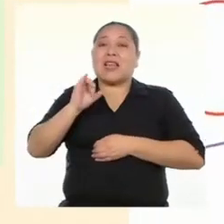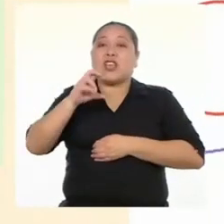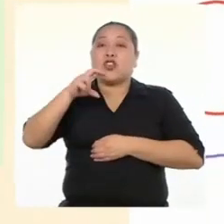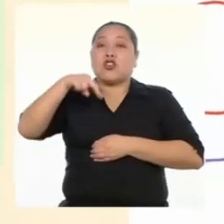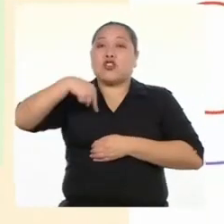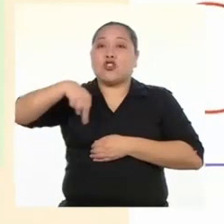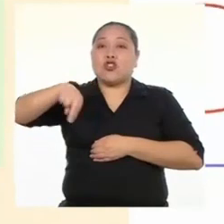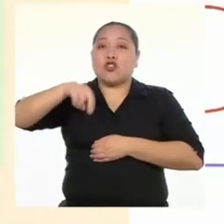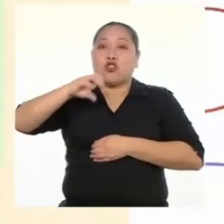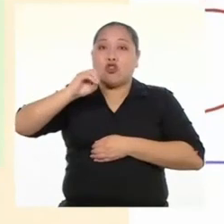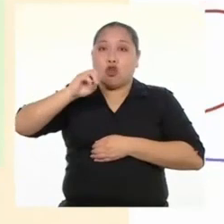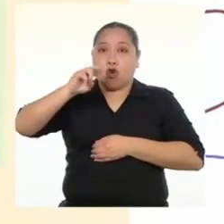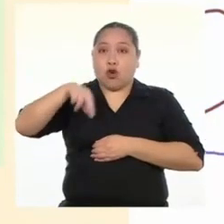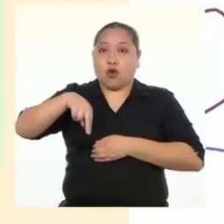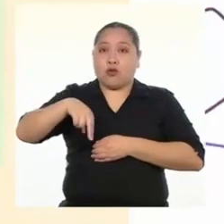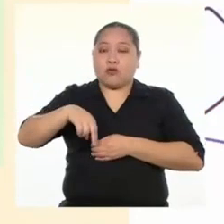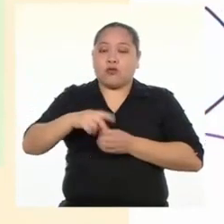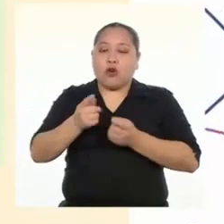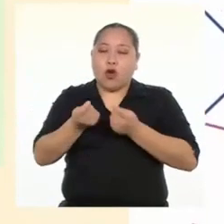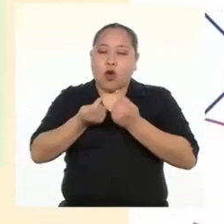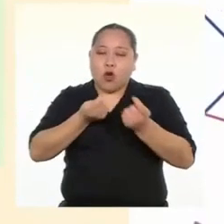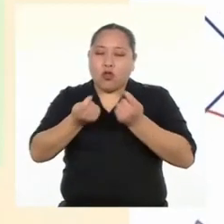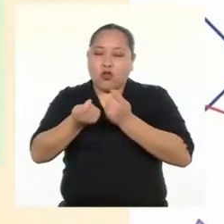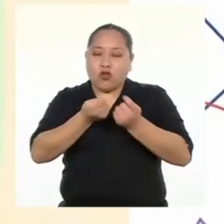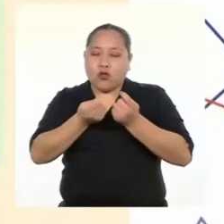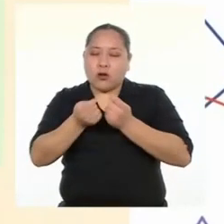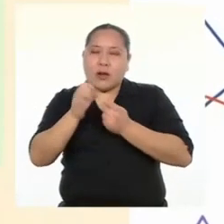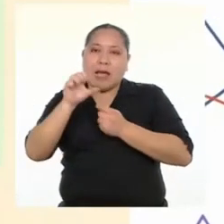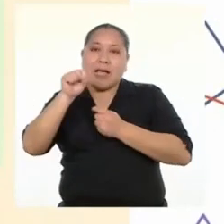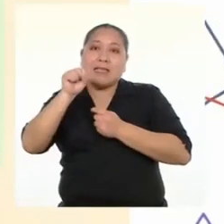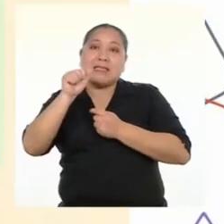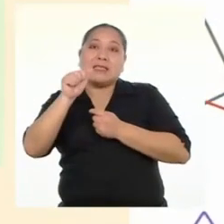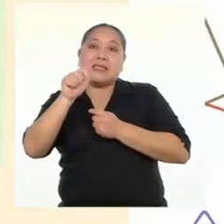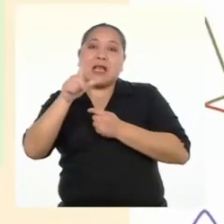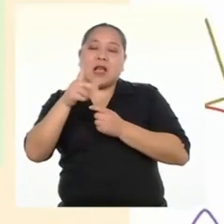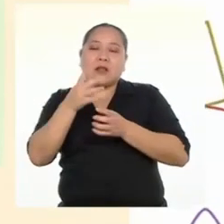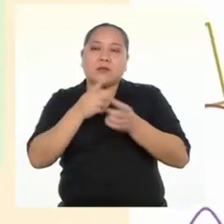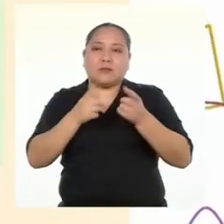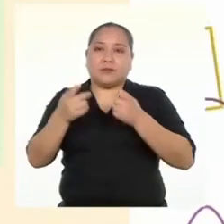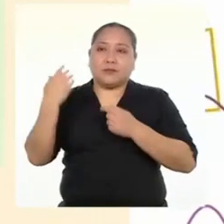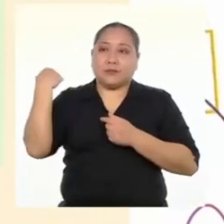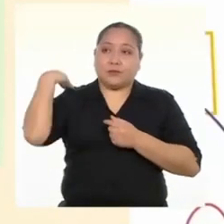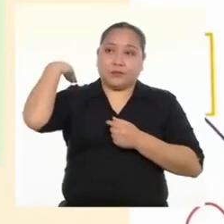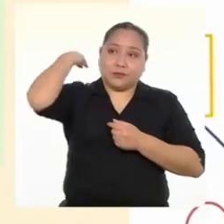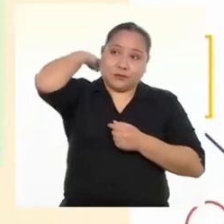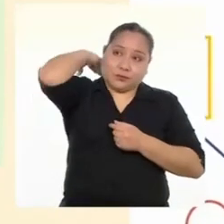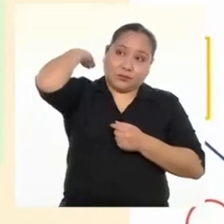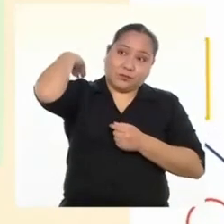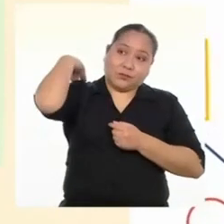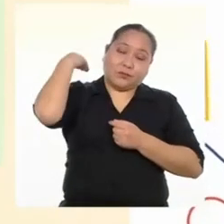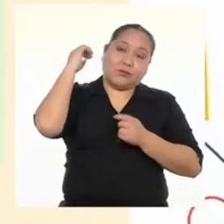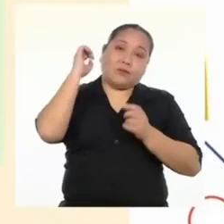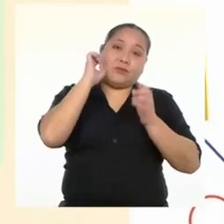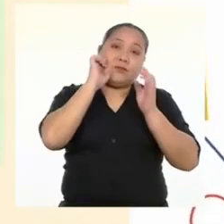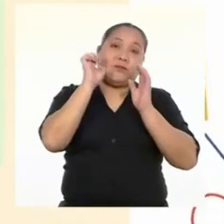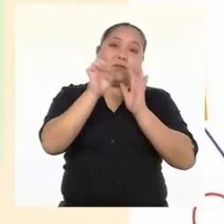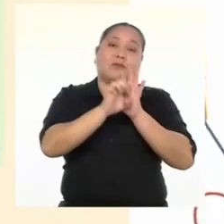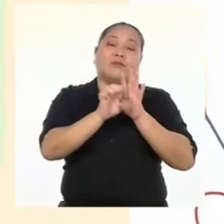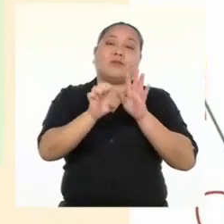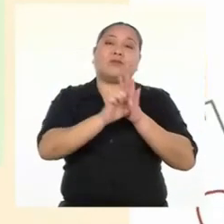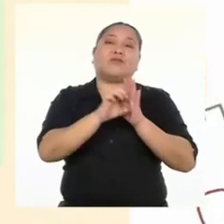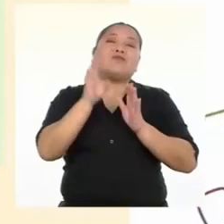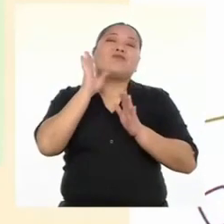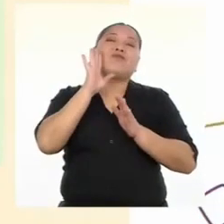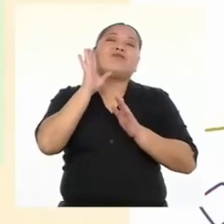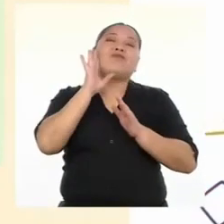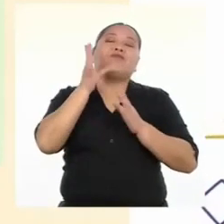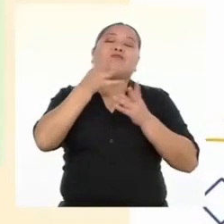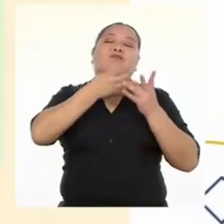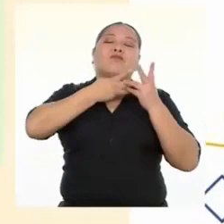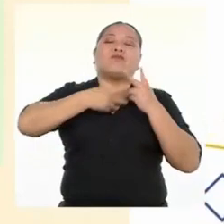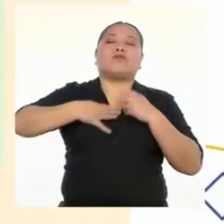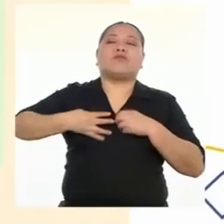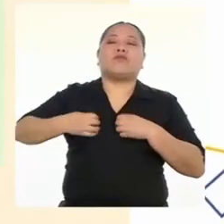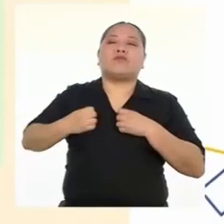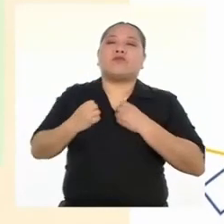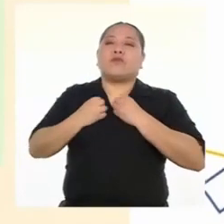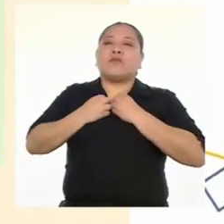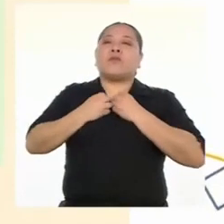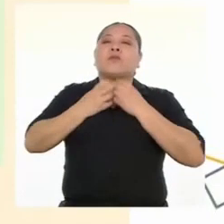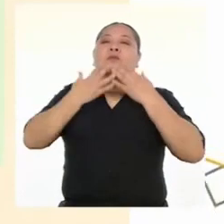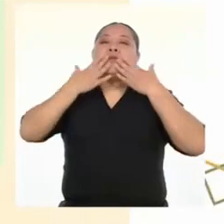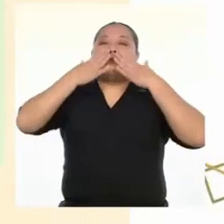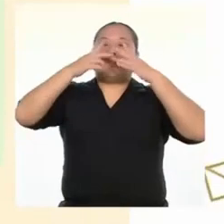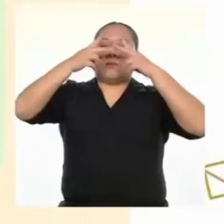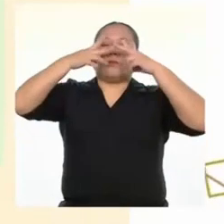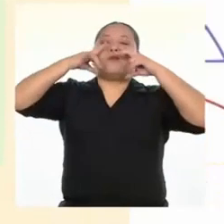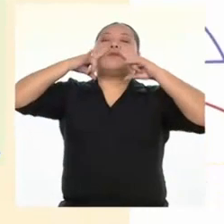riñón controla también la concentración de sales en el organismo. Los pulmones se encargan de excretar las sustancias de desecho